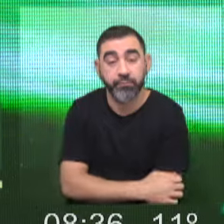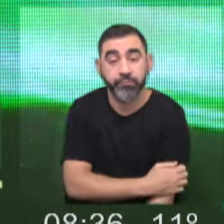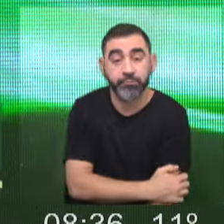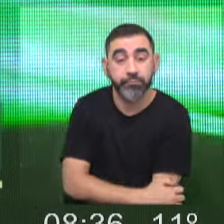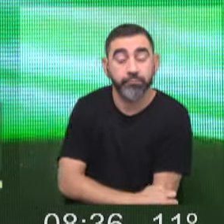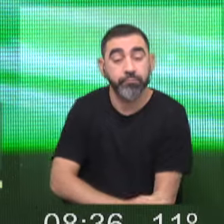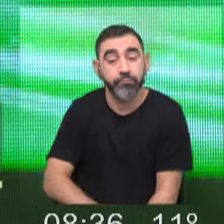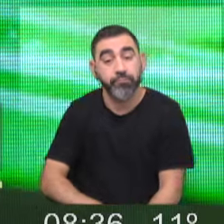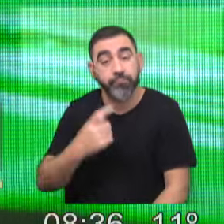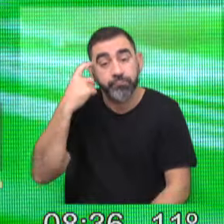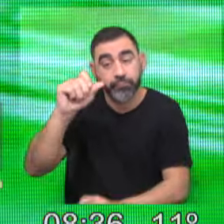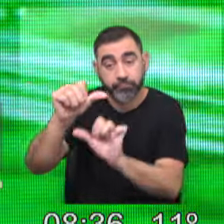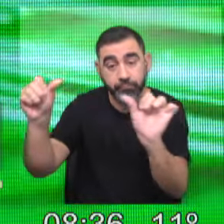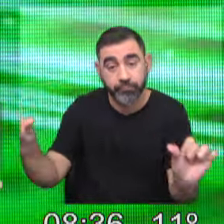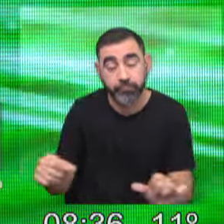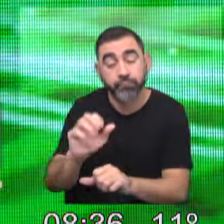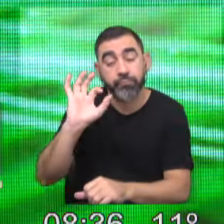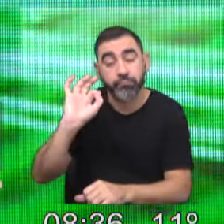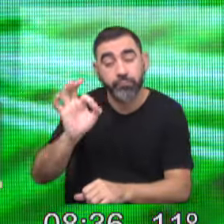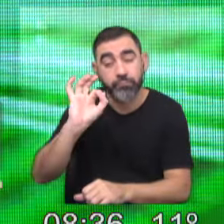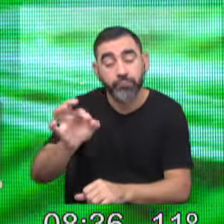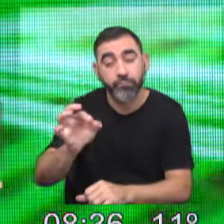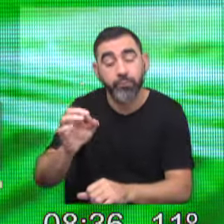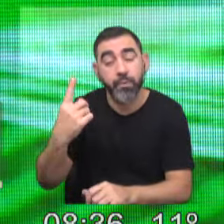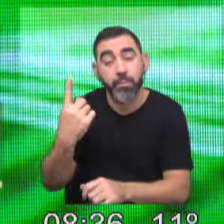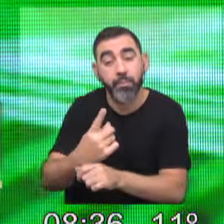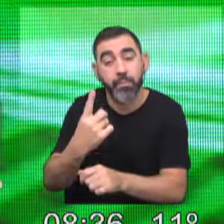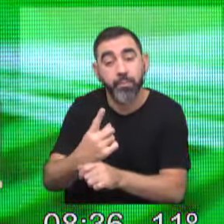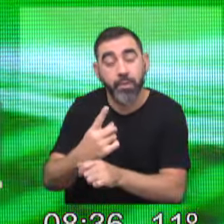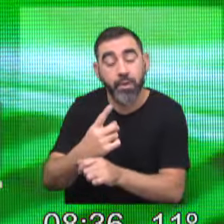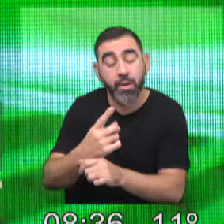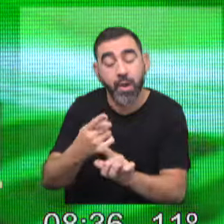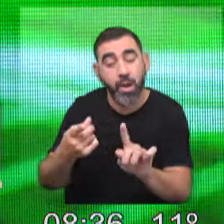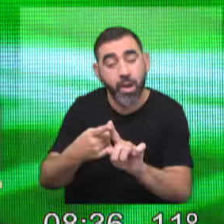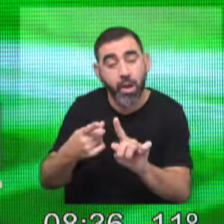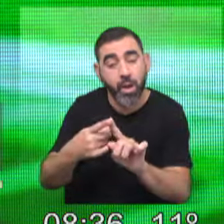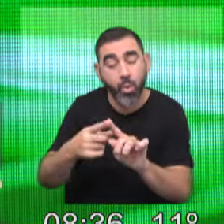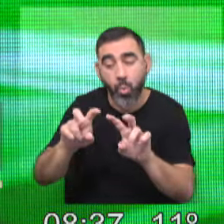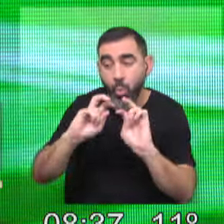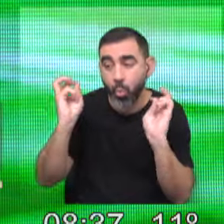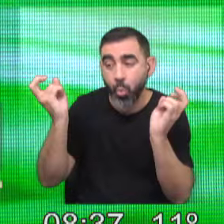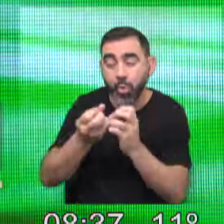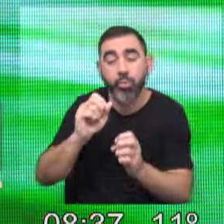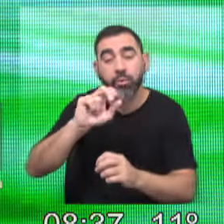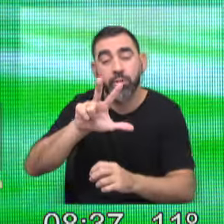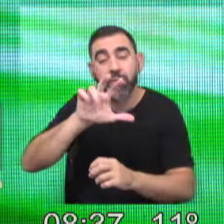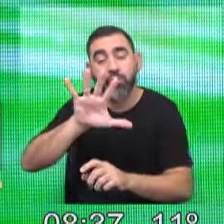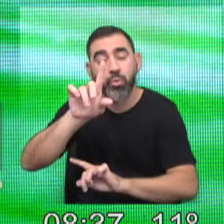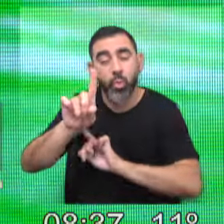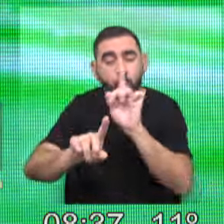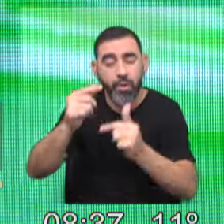idea es poder realizar a inicio de octubre un primer webinar de acoplamiento de todas estas 35